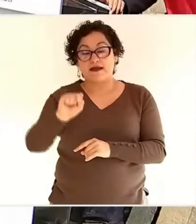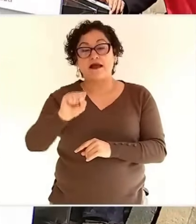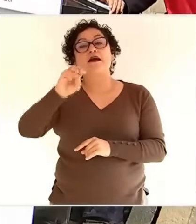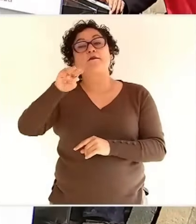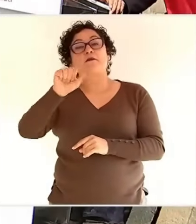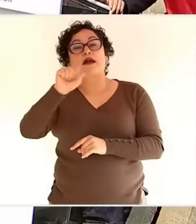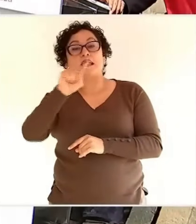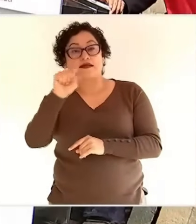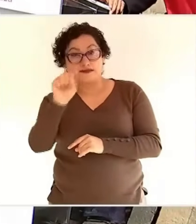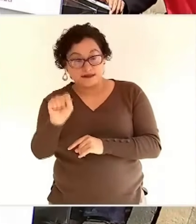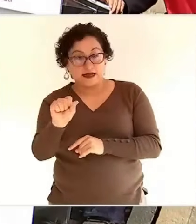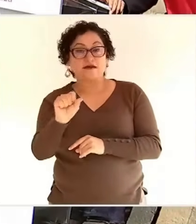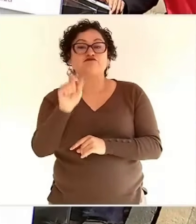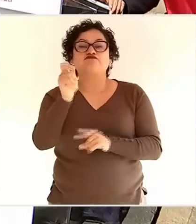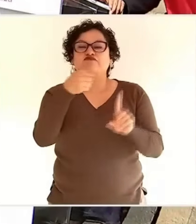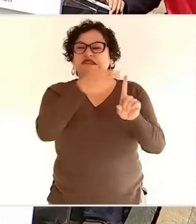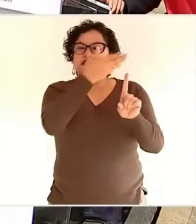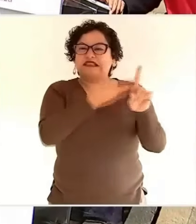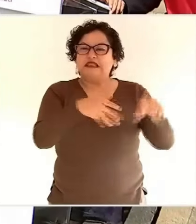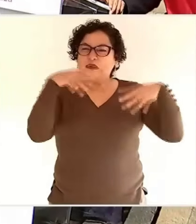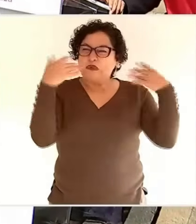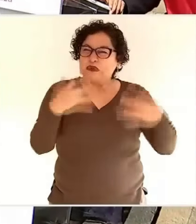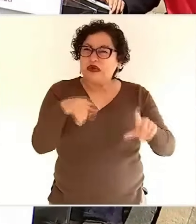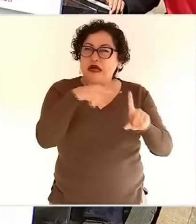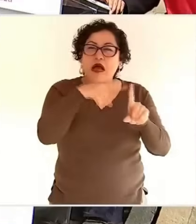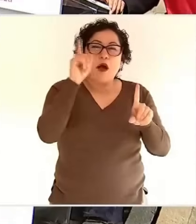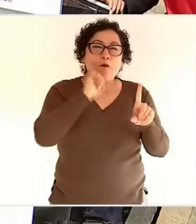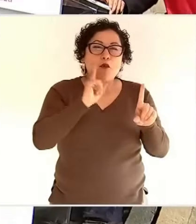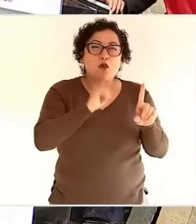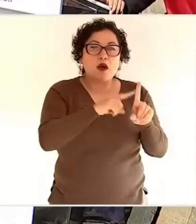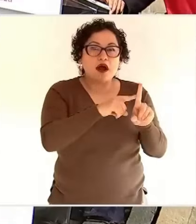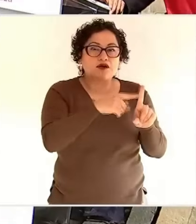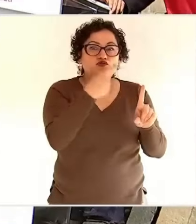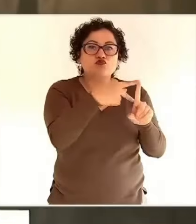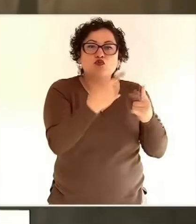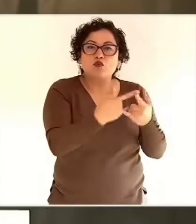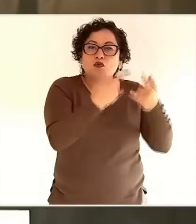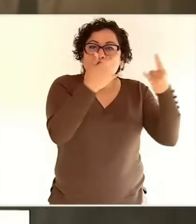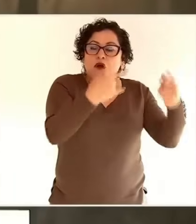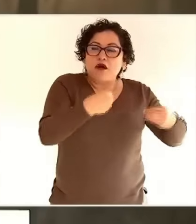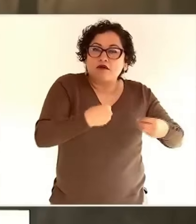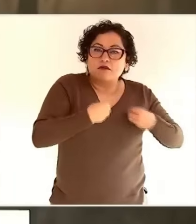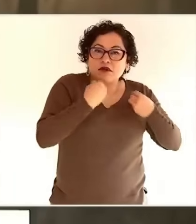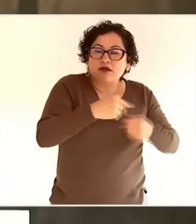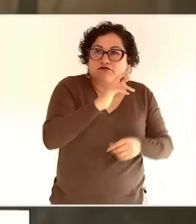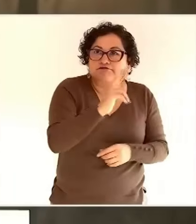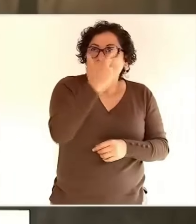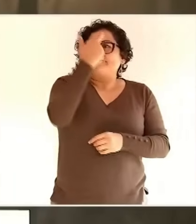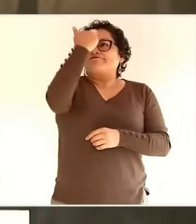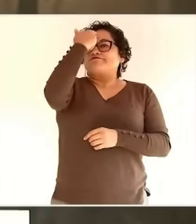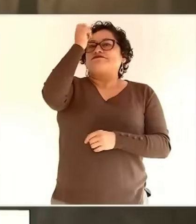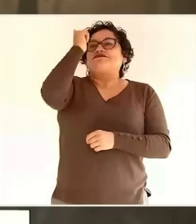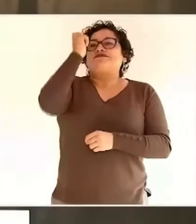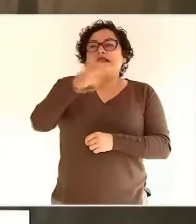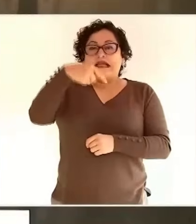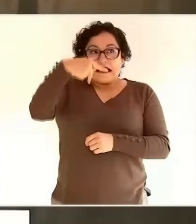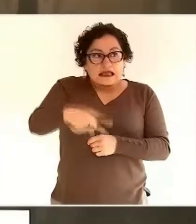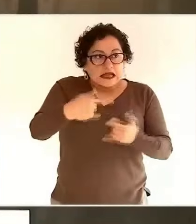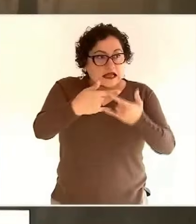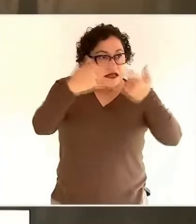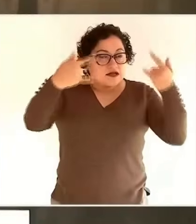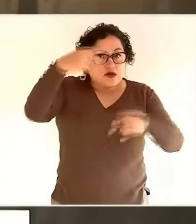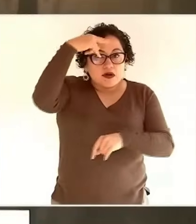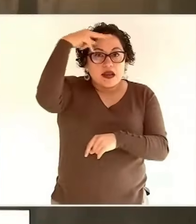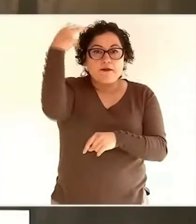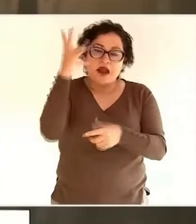mujer cuya vida nos recuerda que la grandeza de México también se construyó con la fuerza y la dignidad de